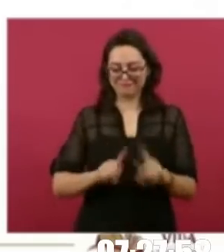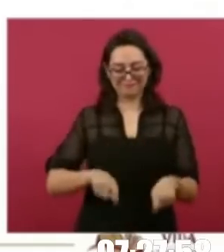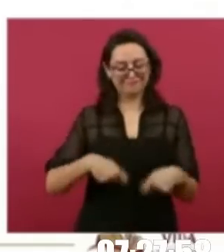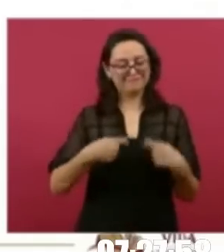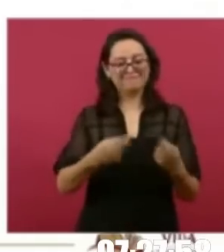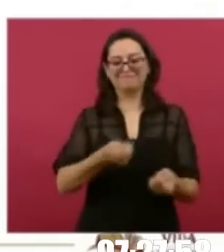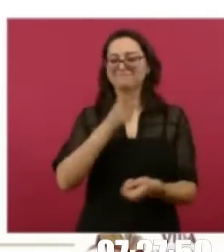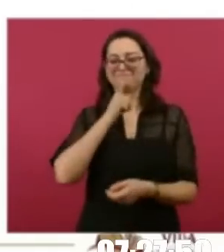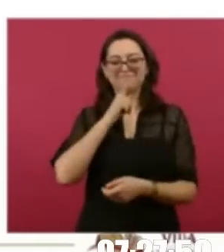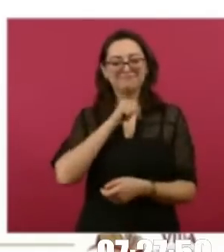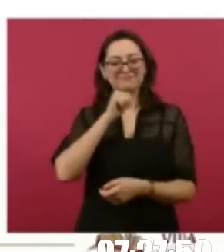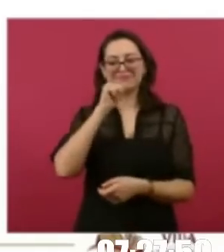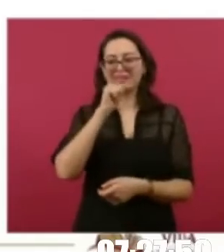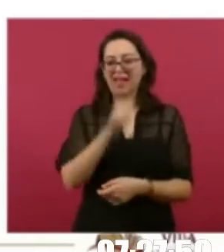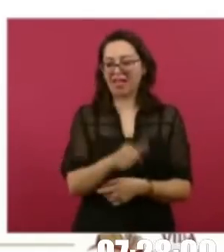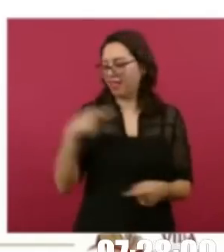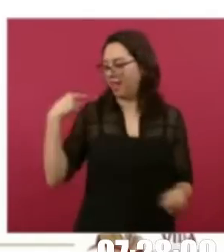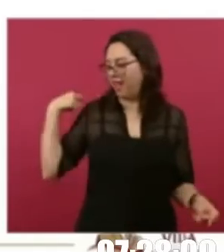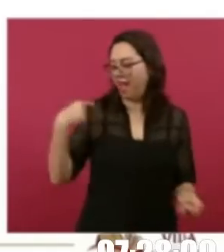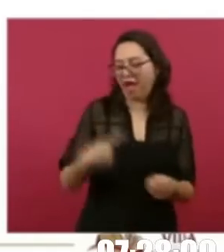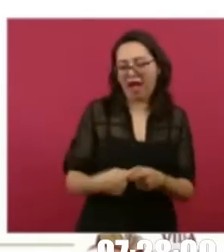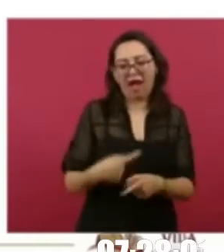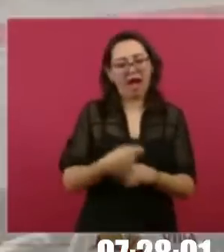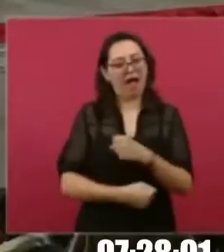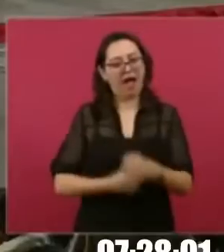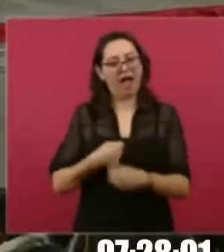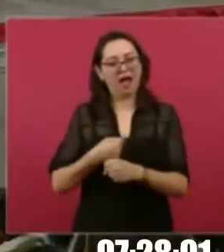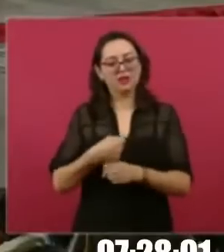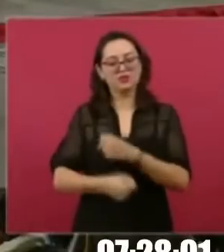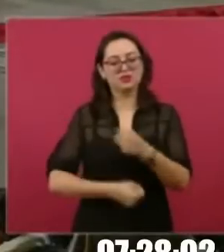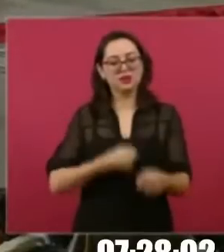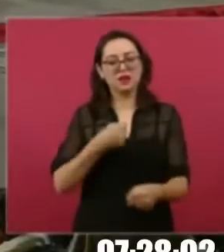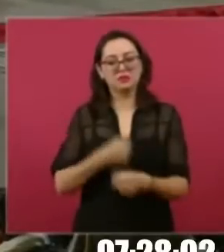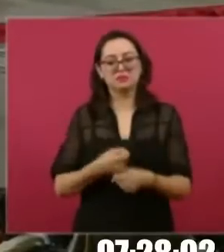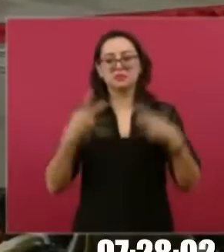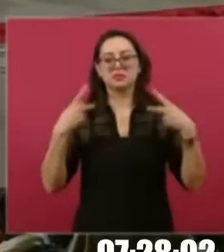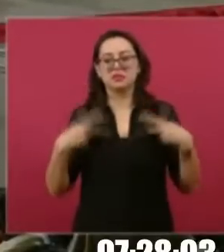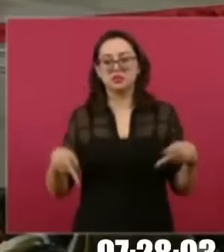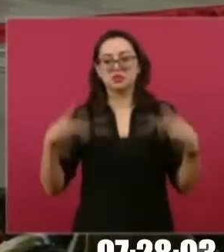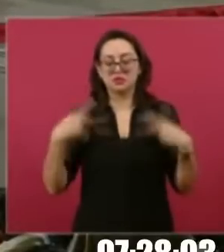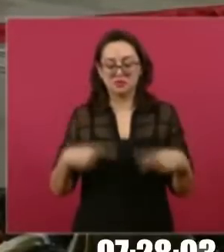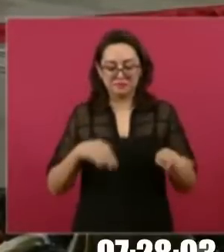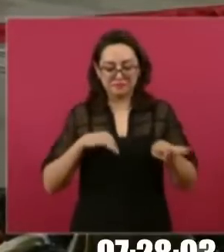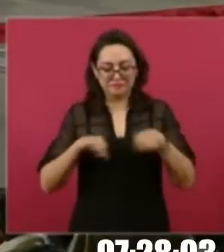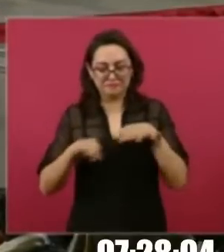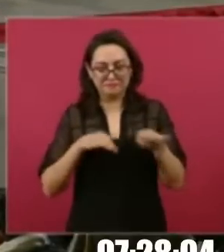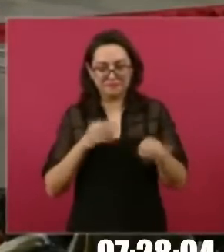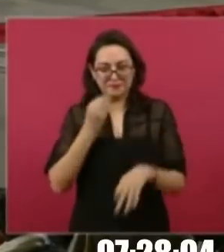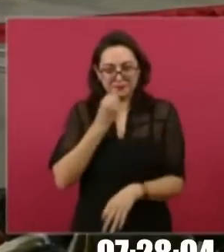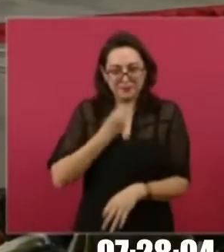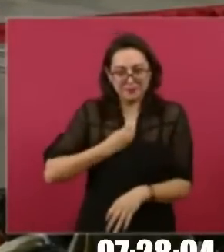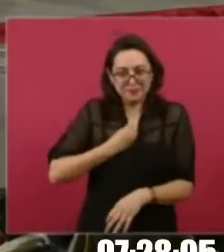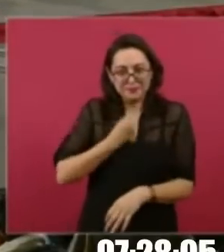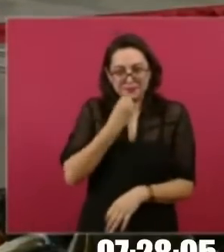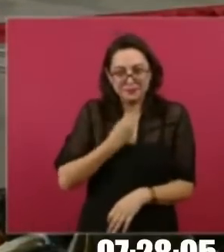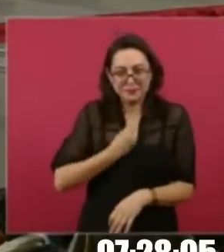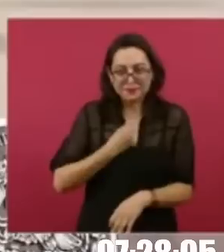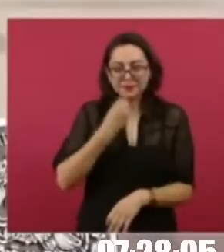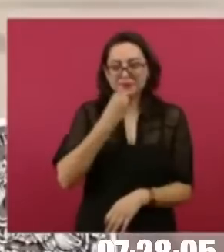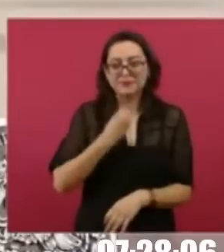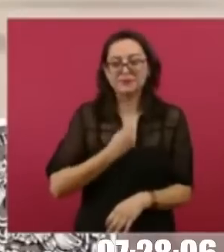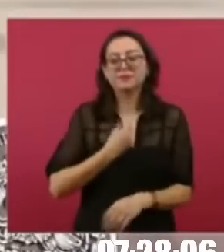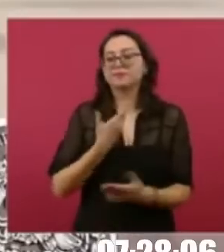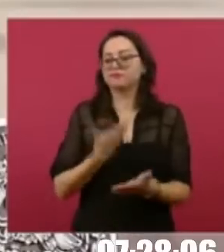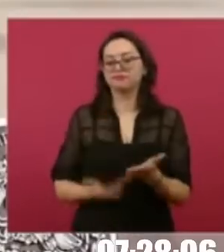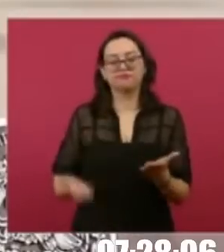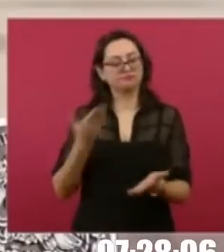y no la la inseguridad laboral a la que estuvieron sometidos los trabajadores de la salud durante